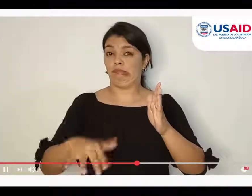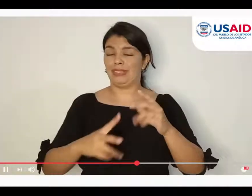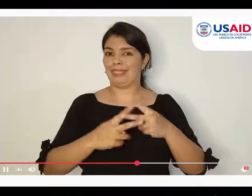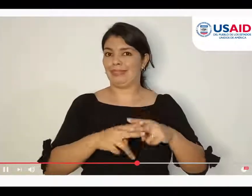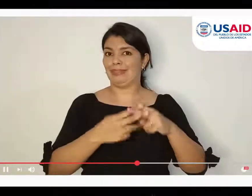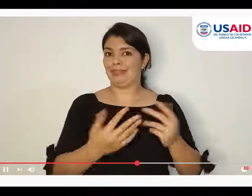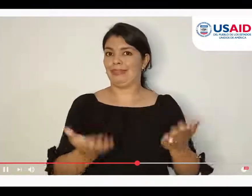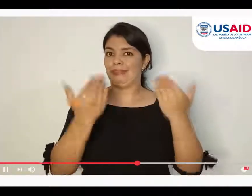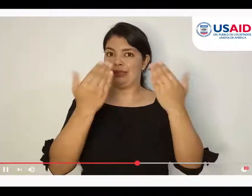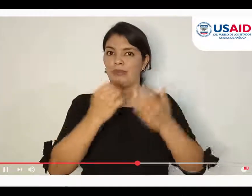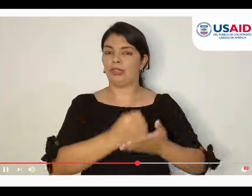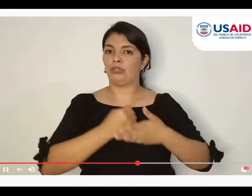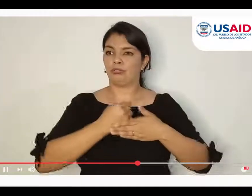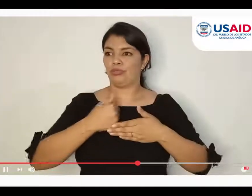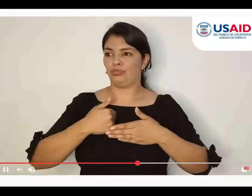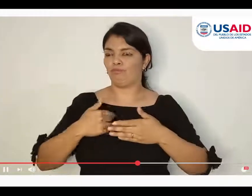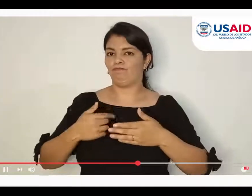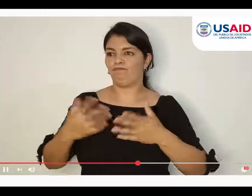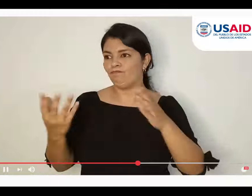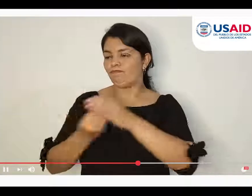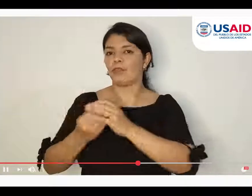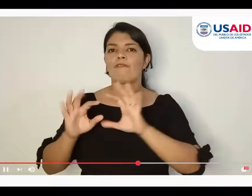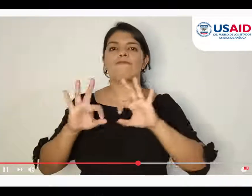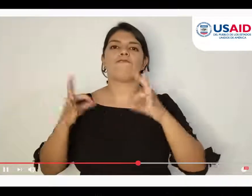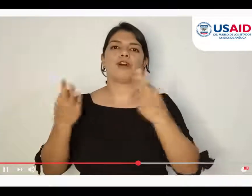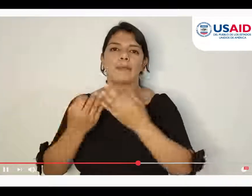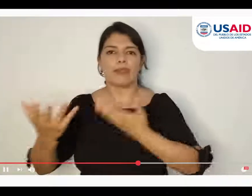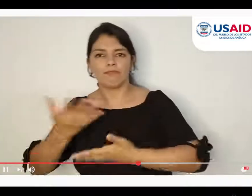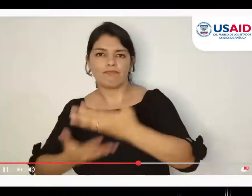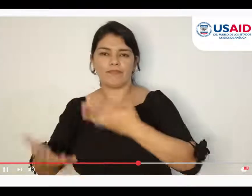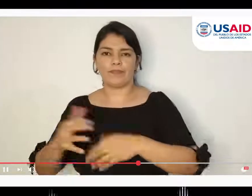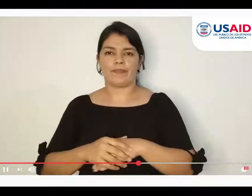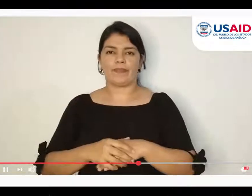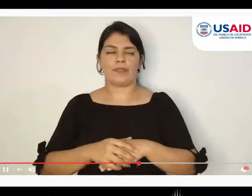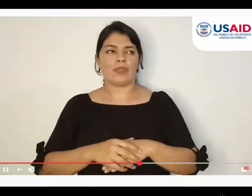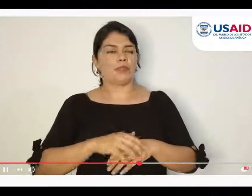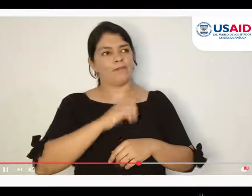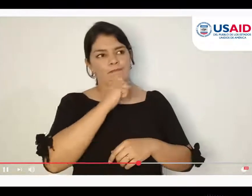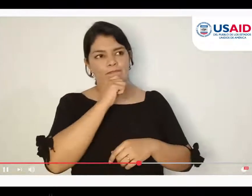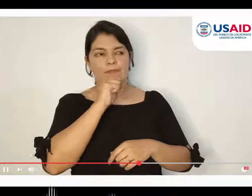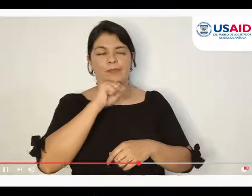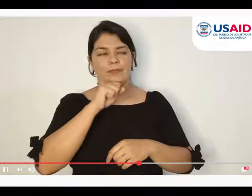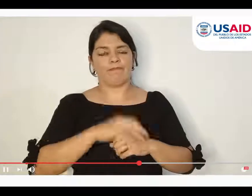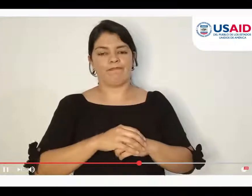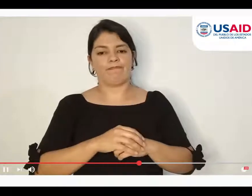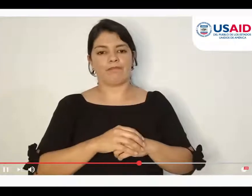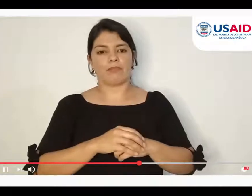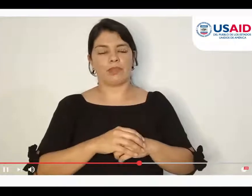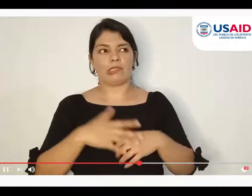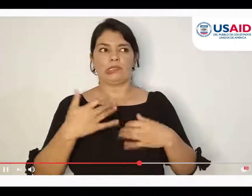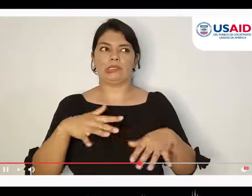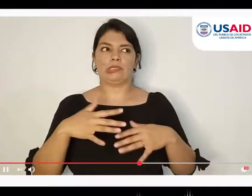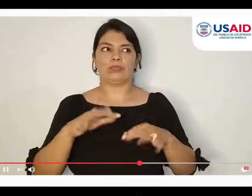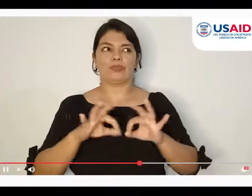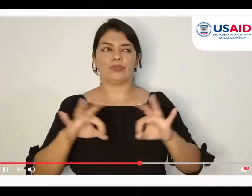generar inclusión e interacción con sus familias. Bueno, la verdad que yo creo que es algo significativo.